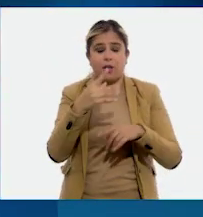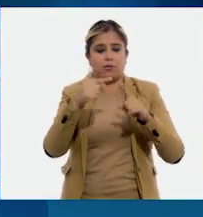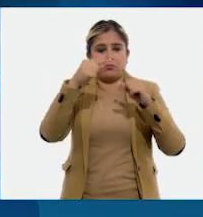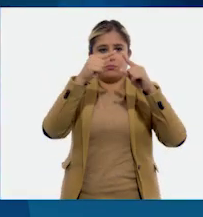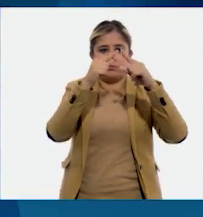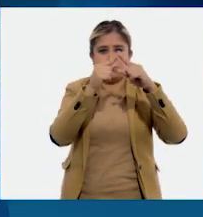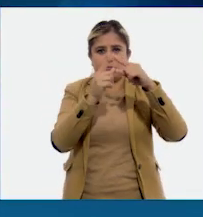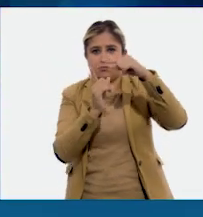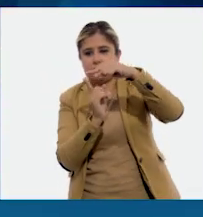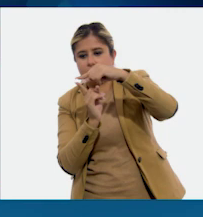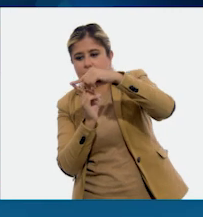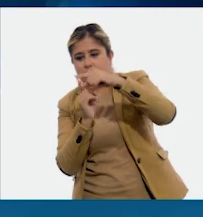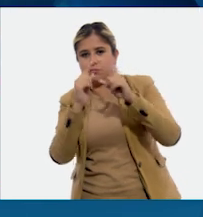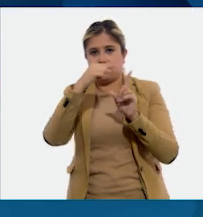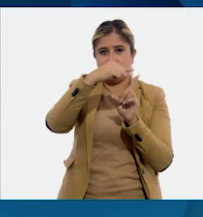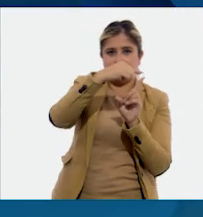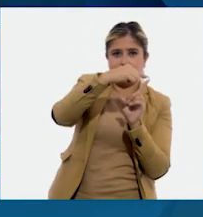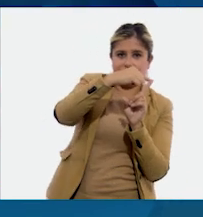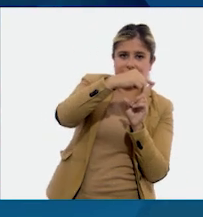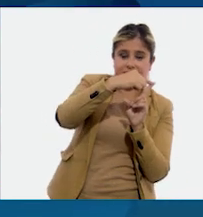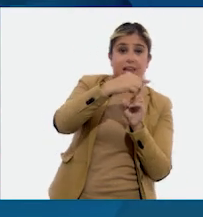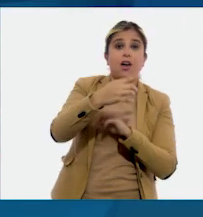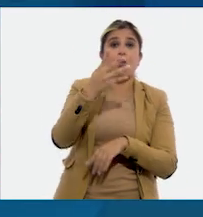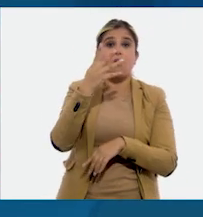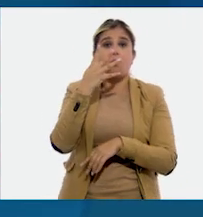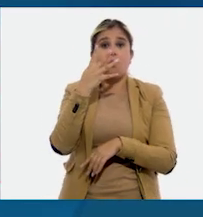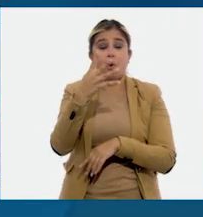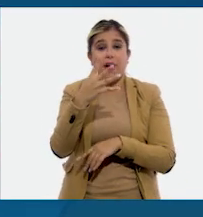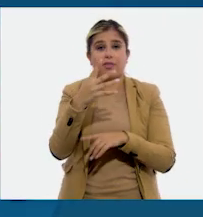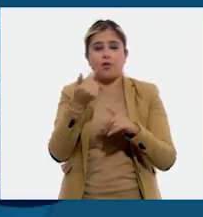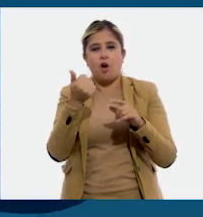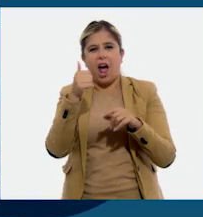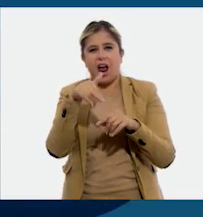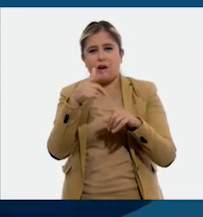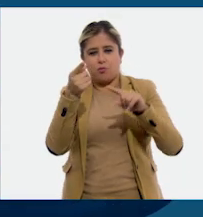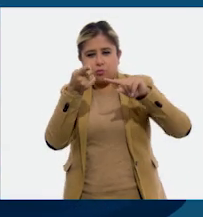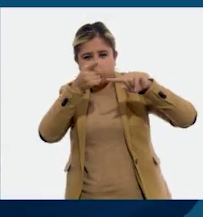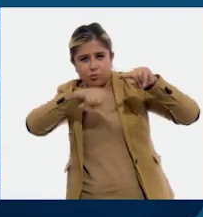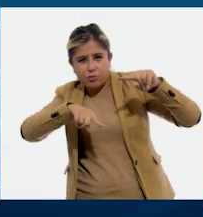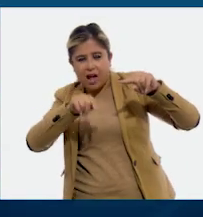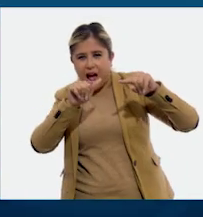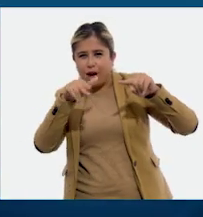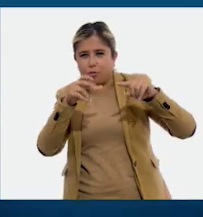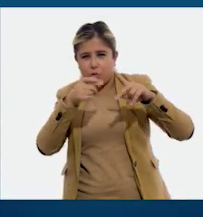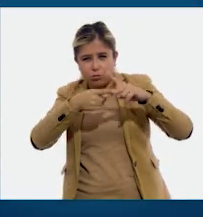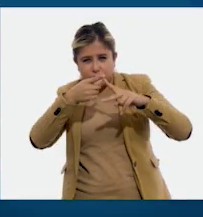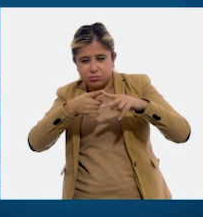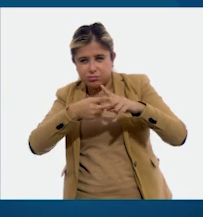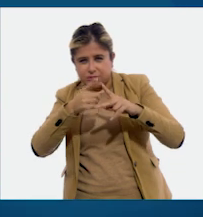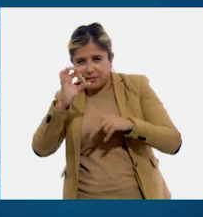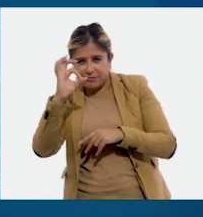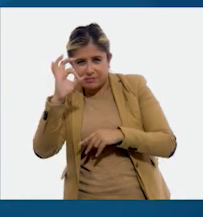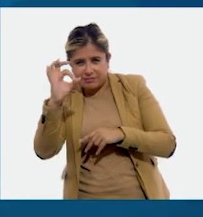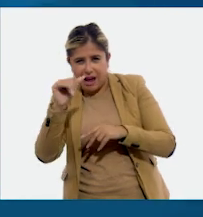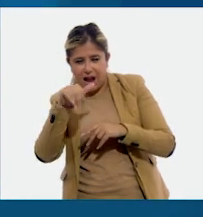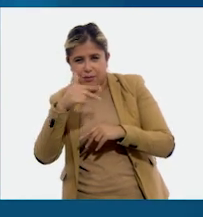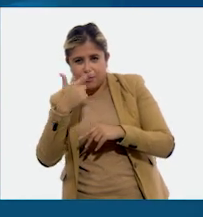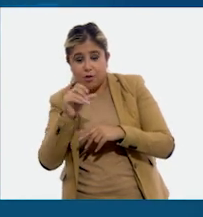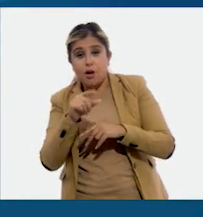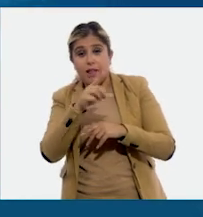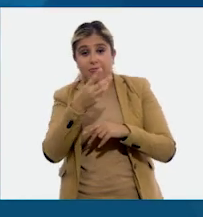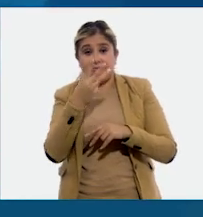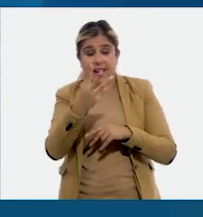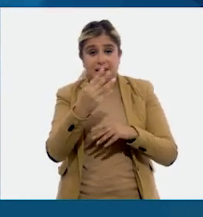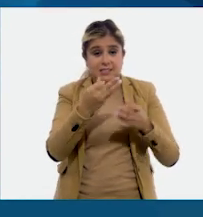4 vértices. También 4 ángulos internos. Las 3 figuras o los